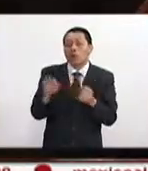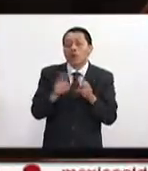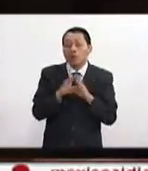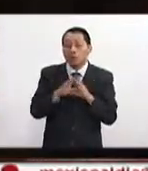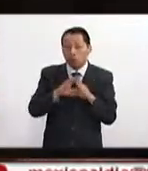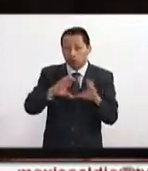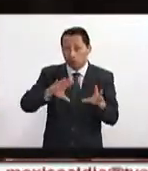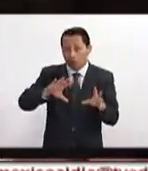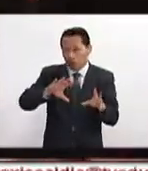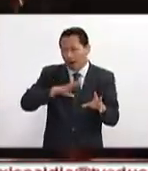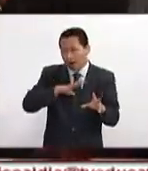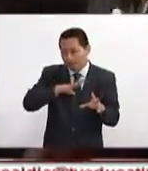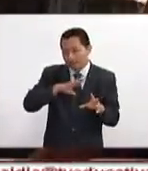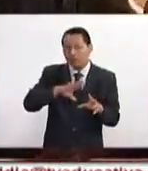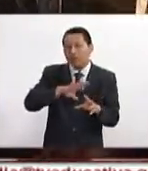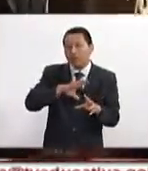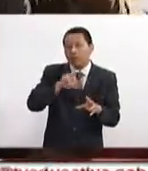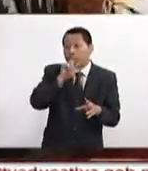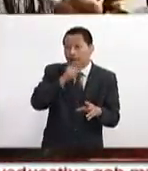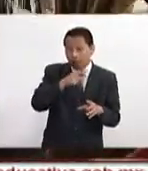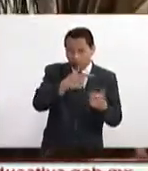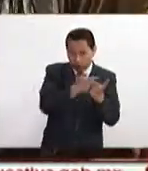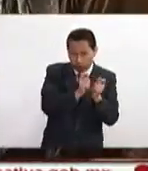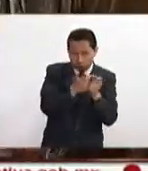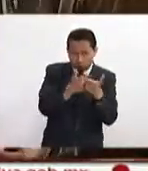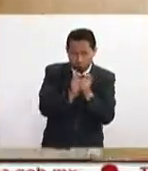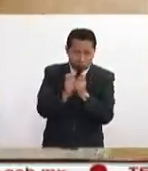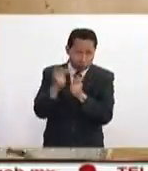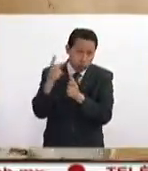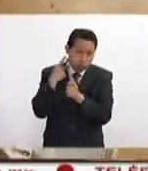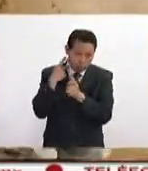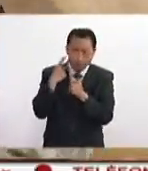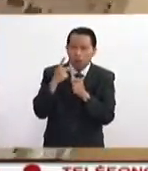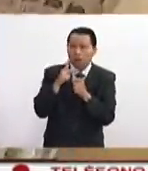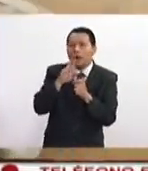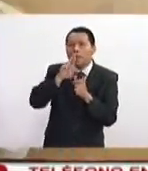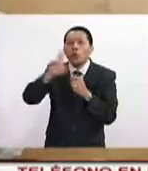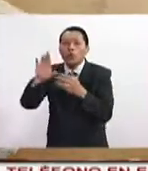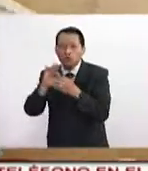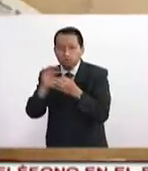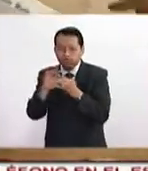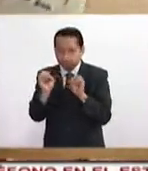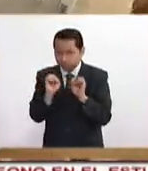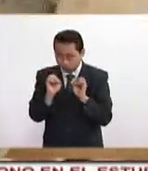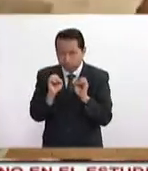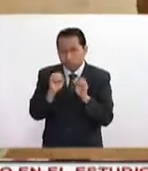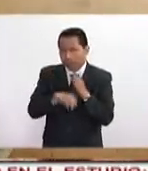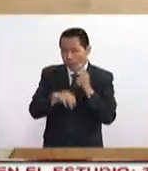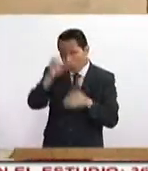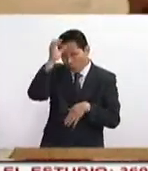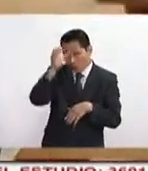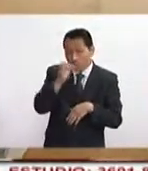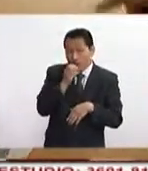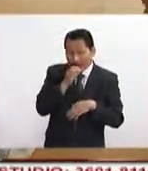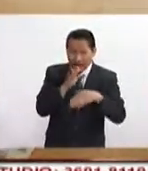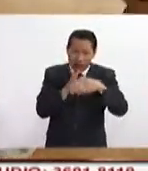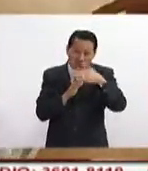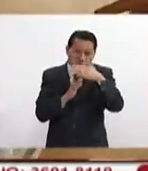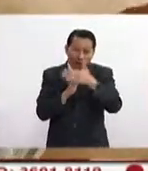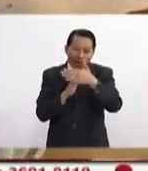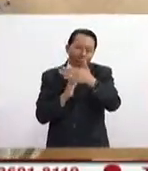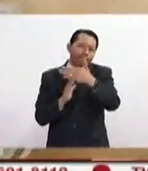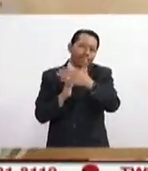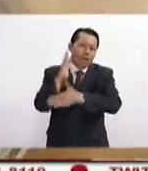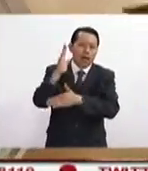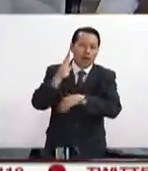monto total no reportado por cada uno de los partidos y que en el caso de Coahuila generó un rebase en los topes de gastos